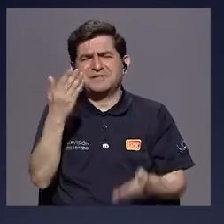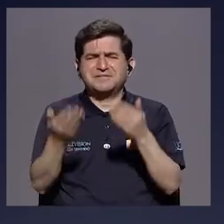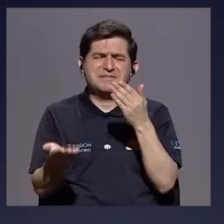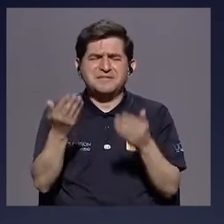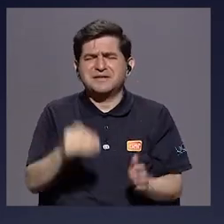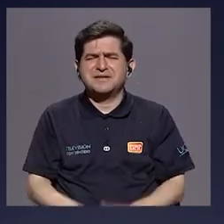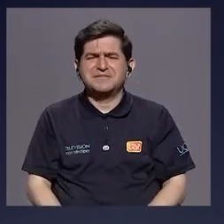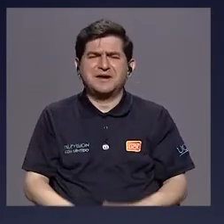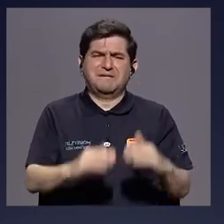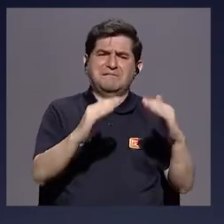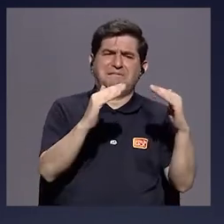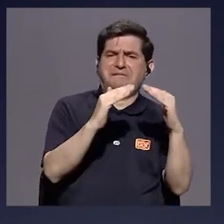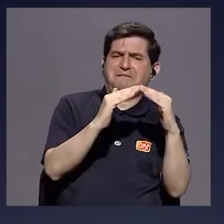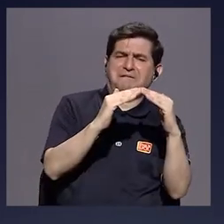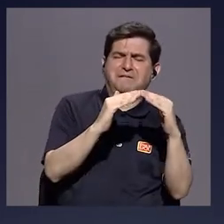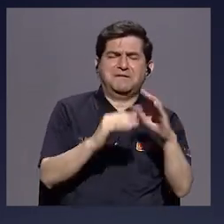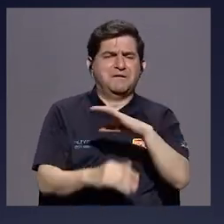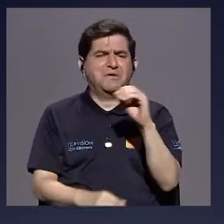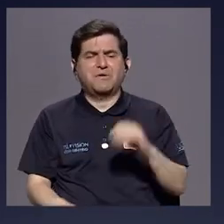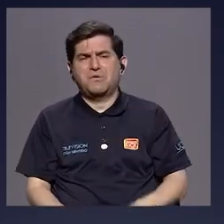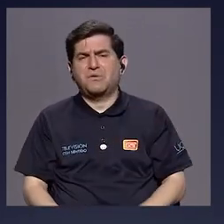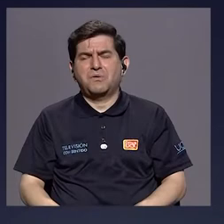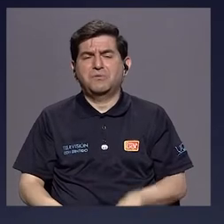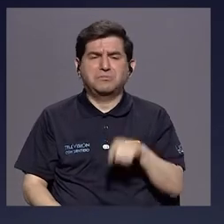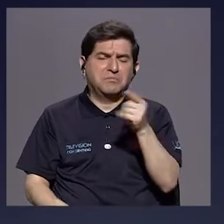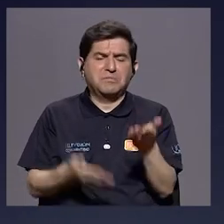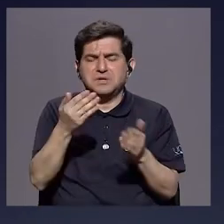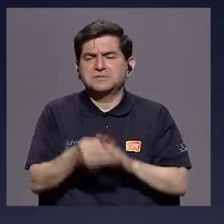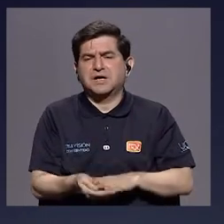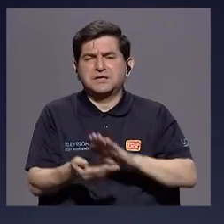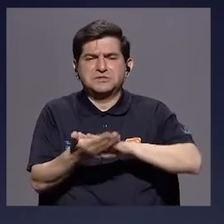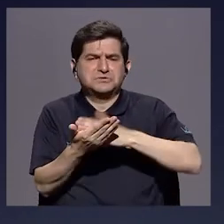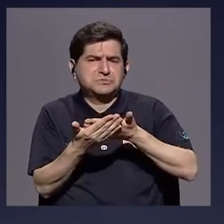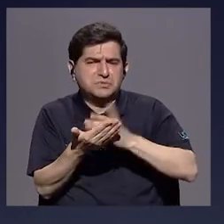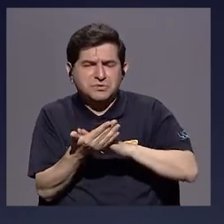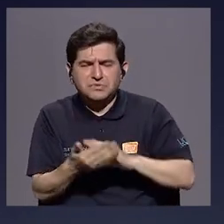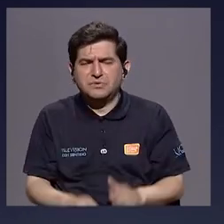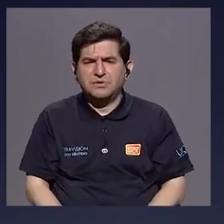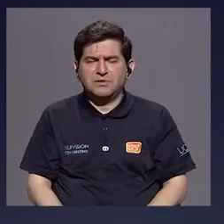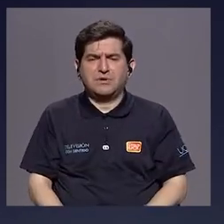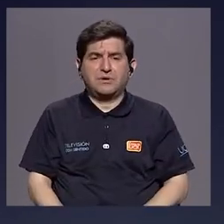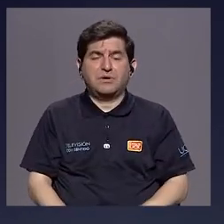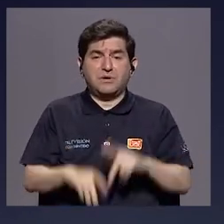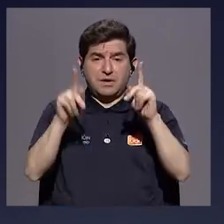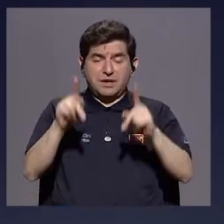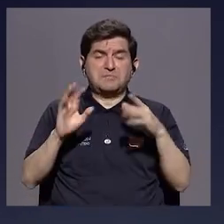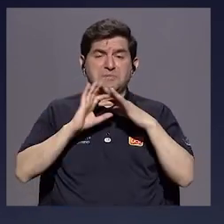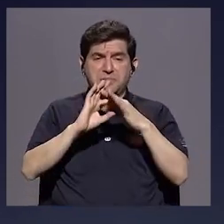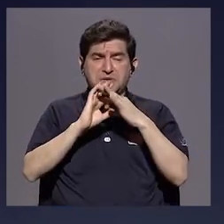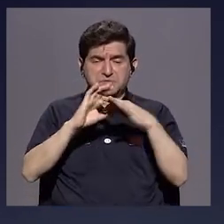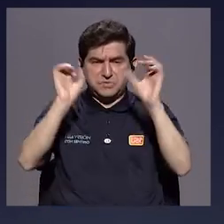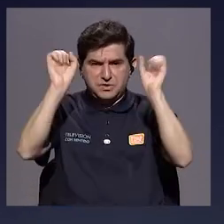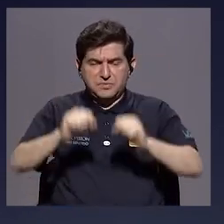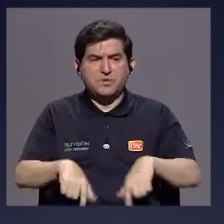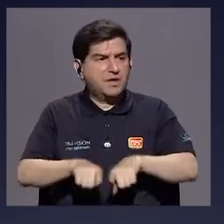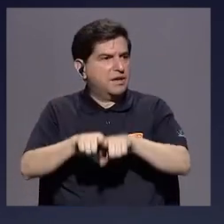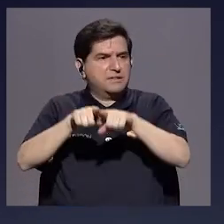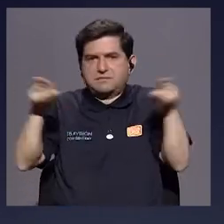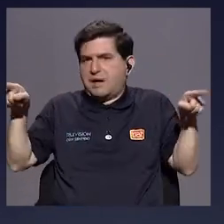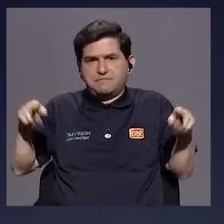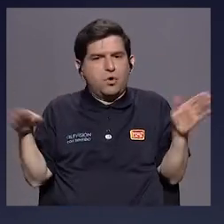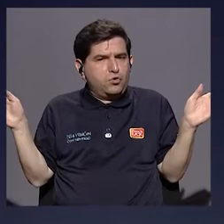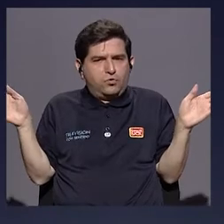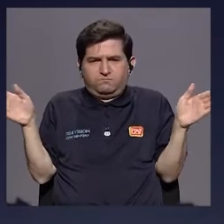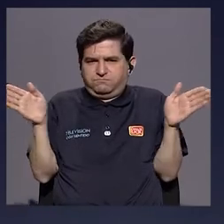sea una casa una cocina o como escena de que todo el mundo se pueda relacionar porque tampoco se puede